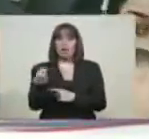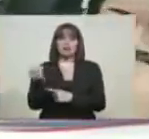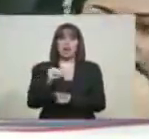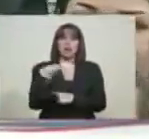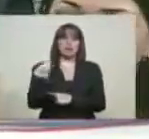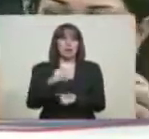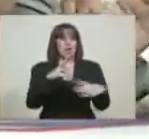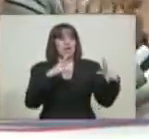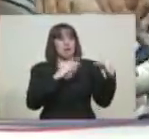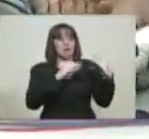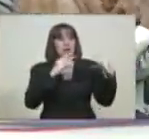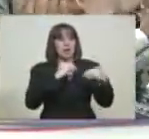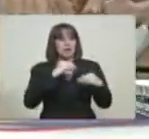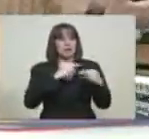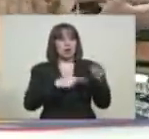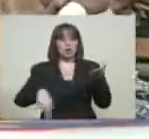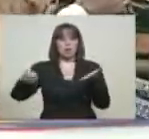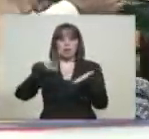esperanza renovada